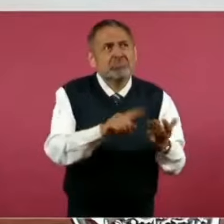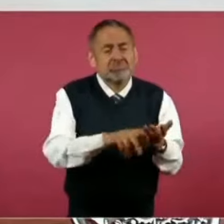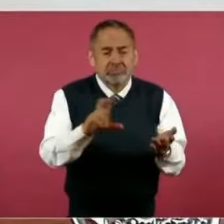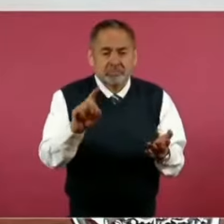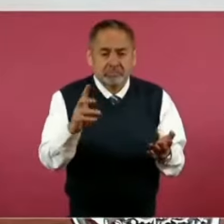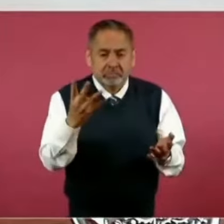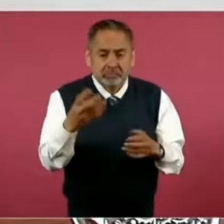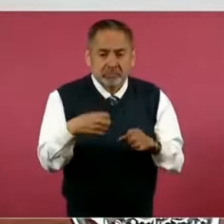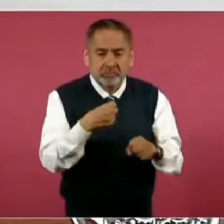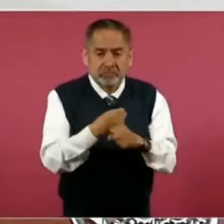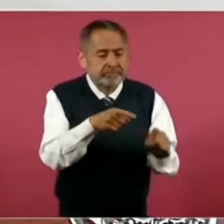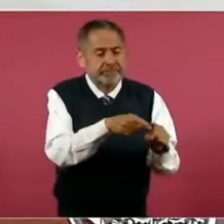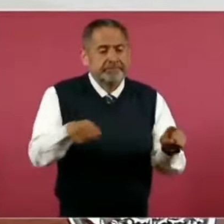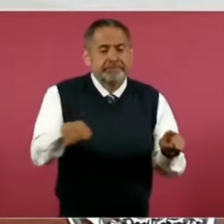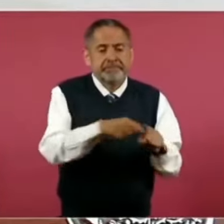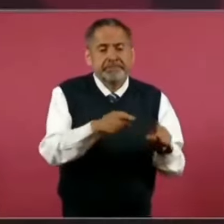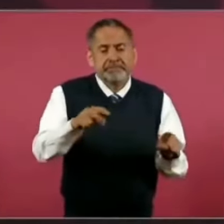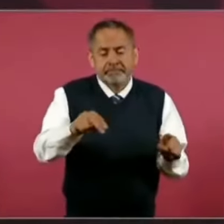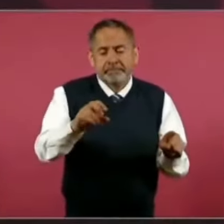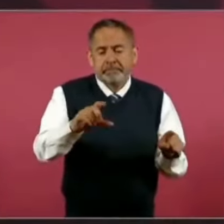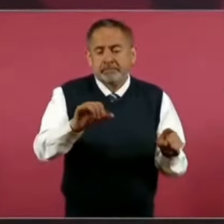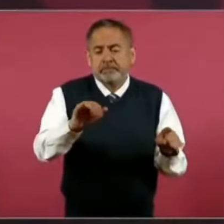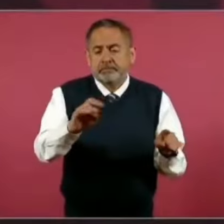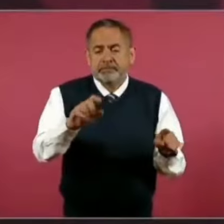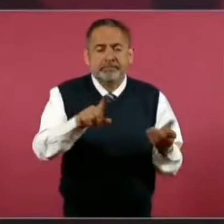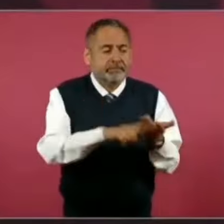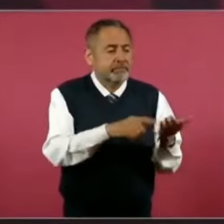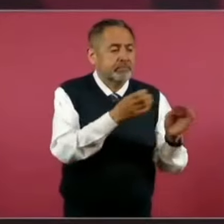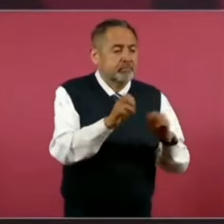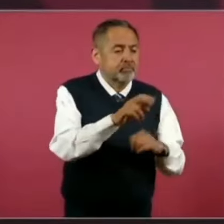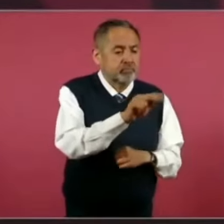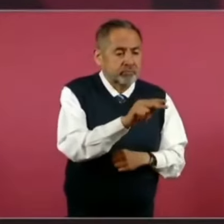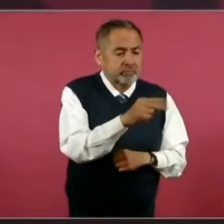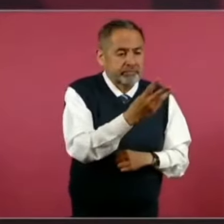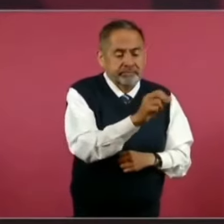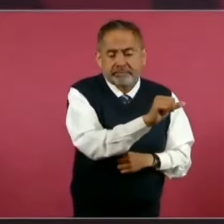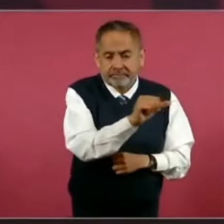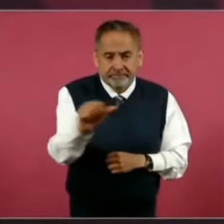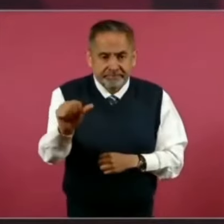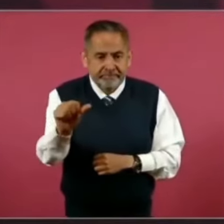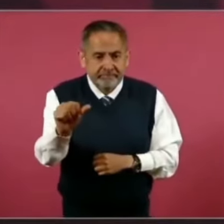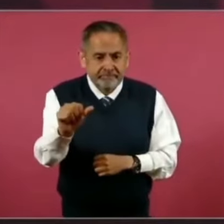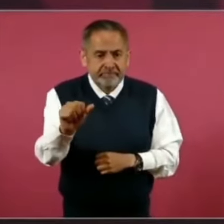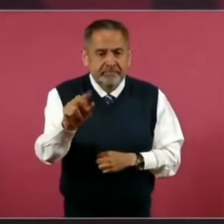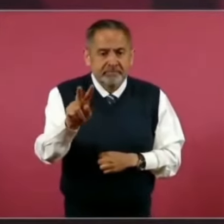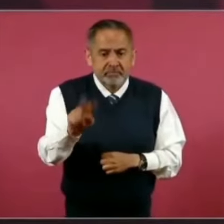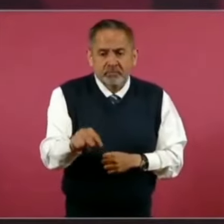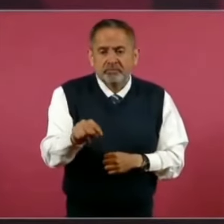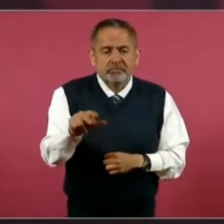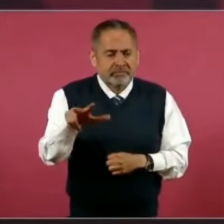años del periodo neoliberal, de 1983